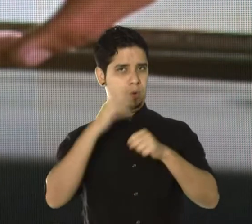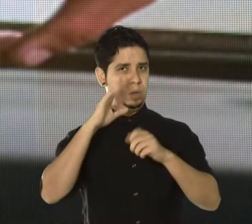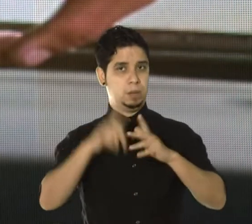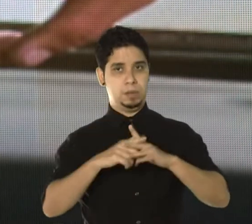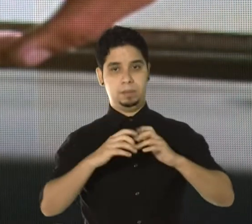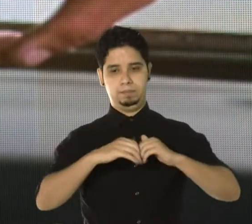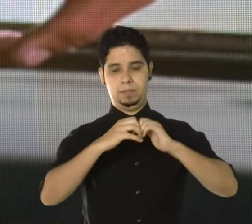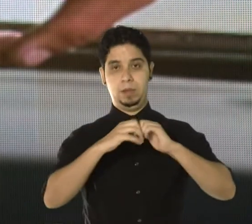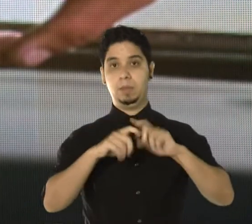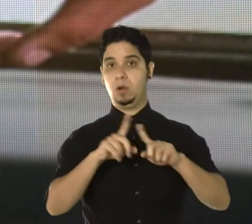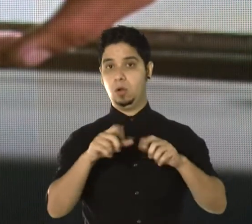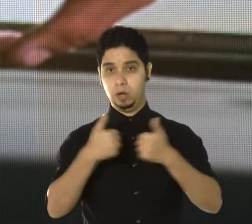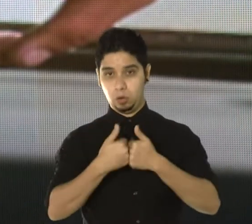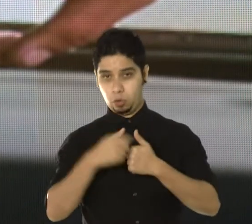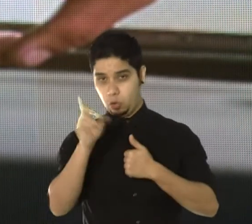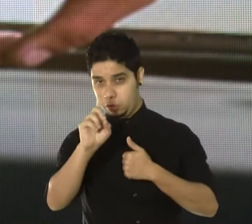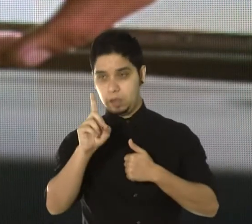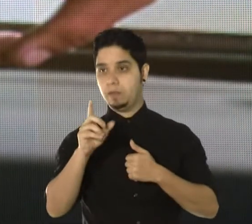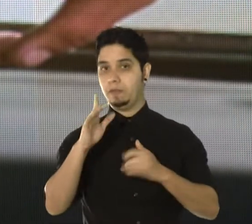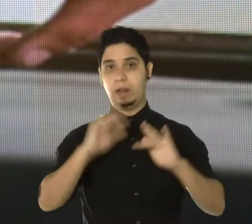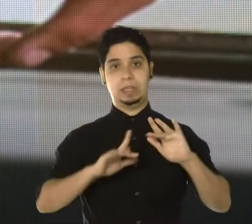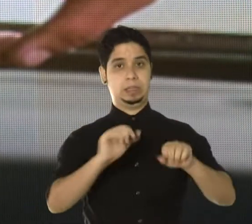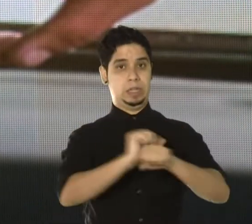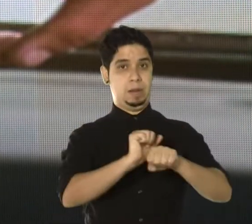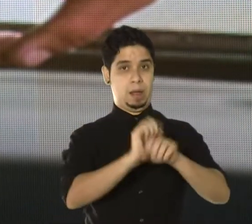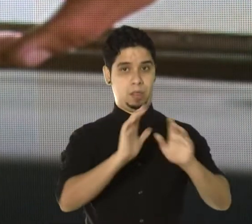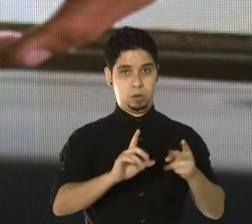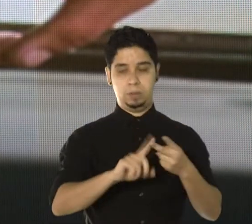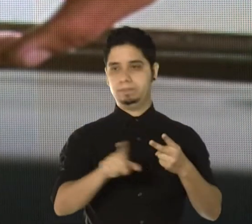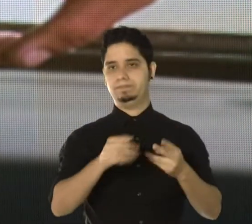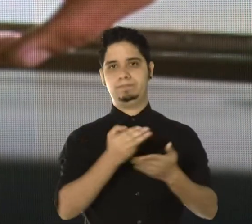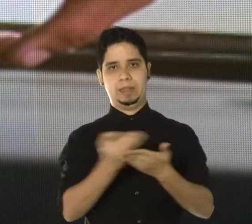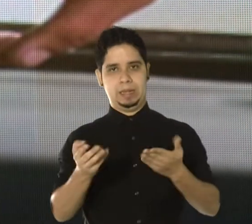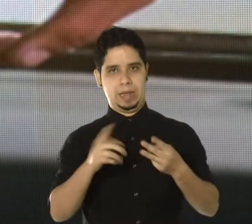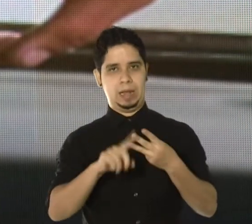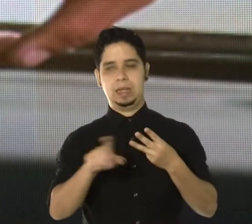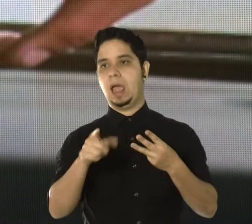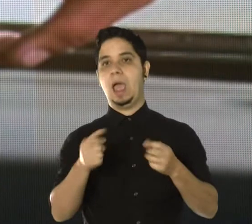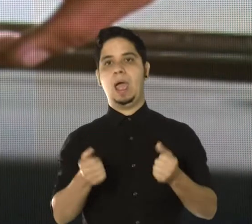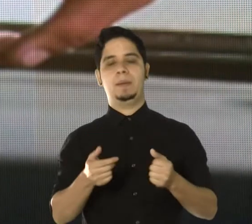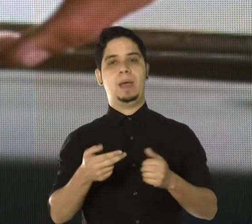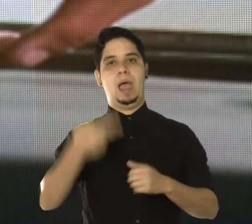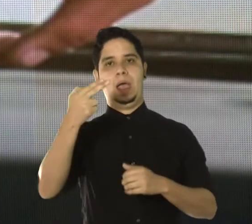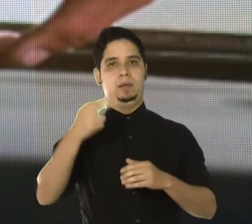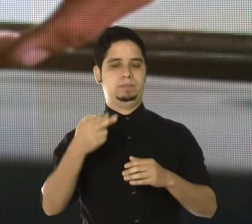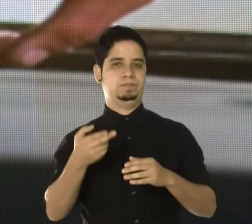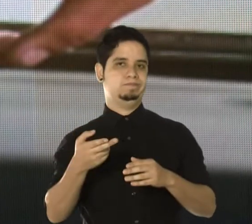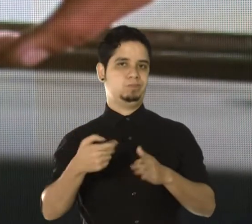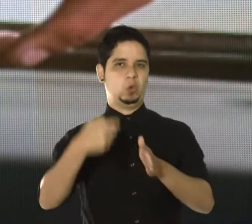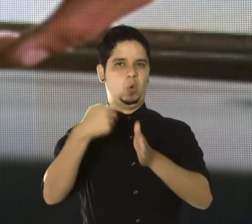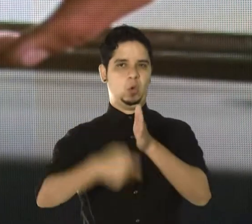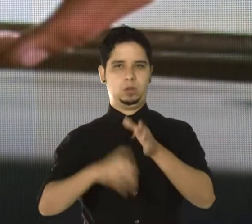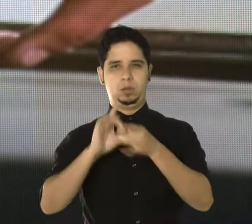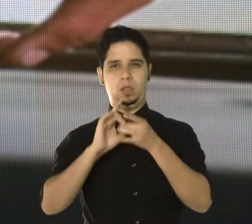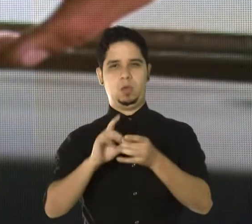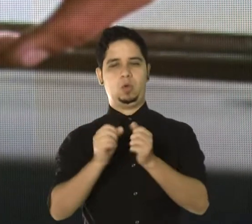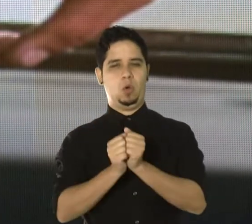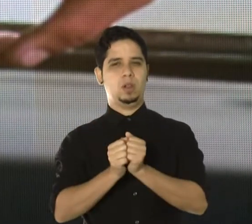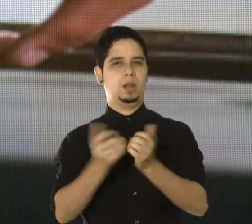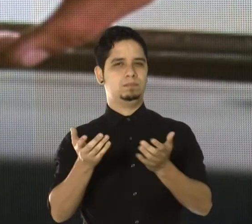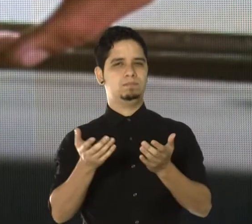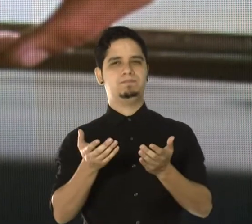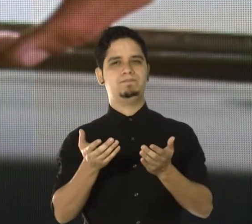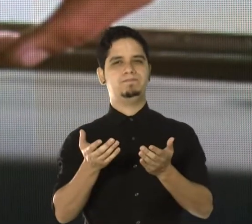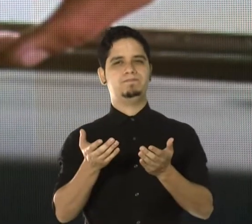de obra, de escasez de materiales, altos costos en construcción causados por lo mismo, falta de mano de obra, escasez